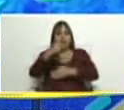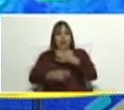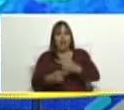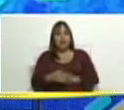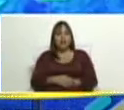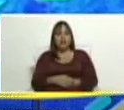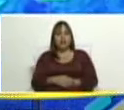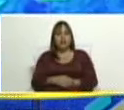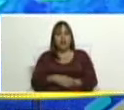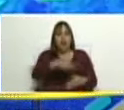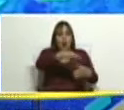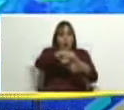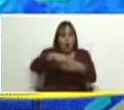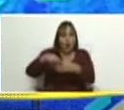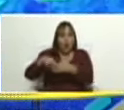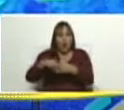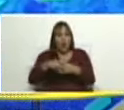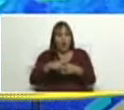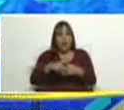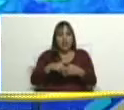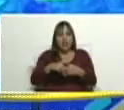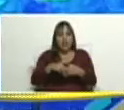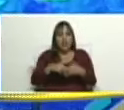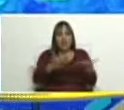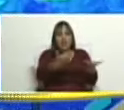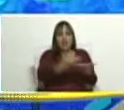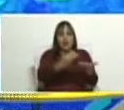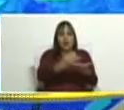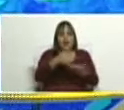Conuco Escolares Carlos Lam.